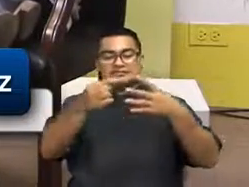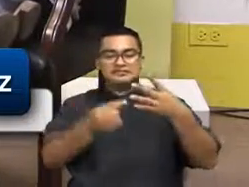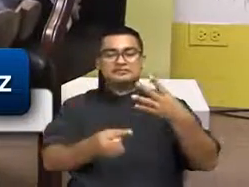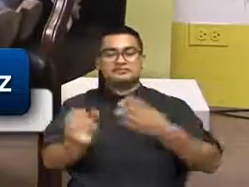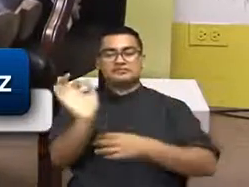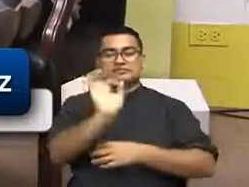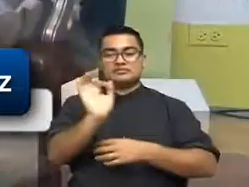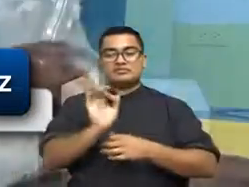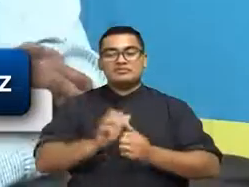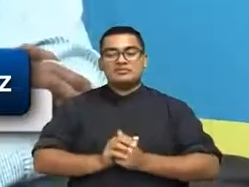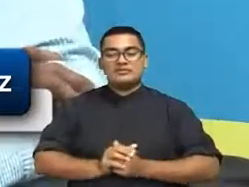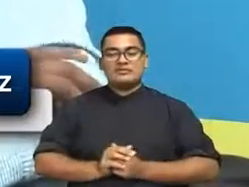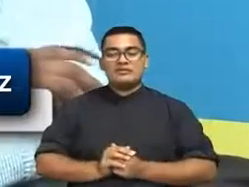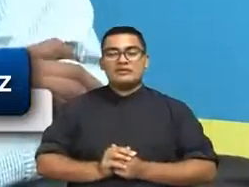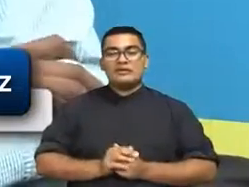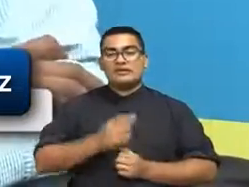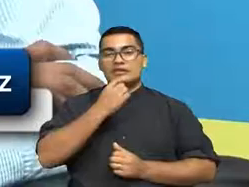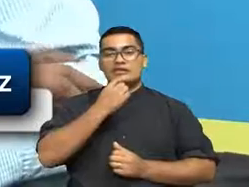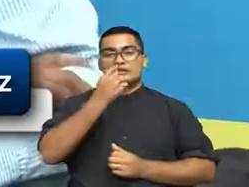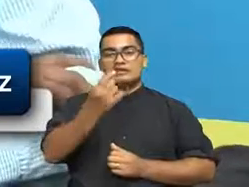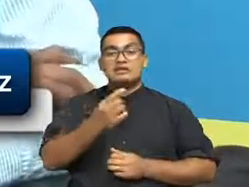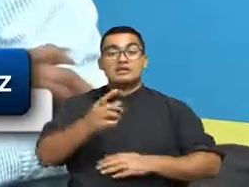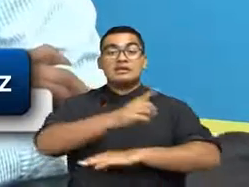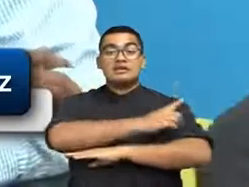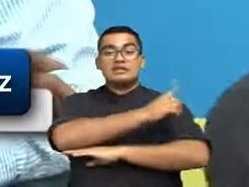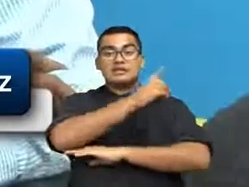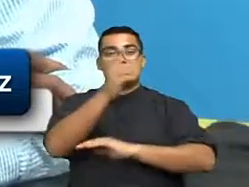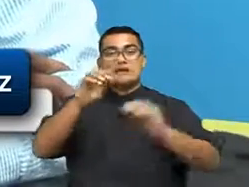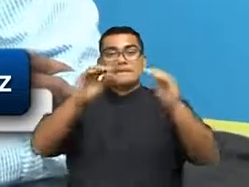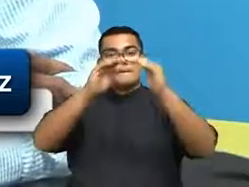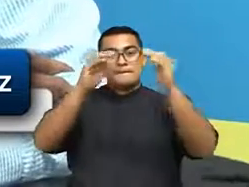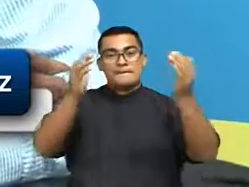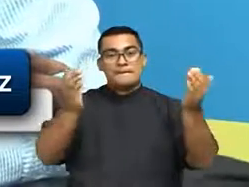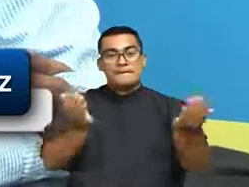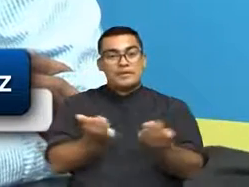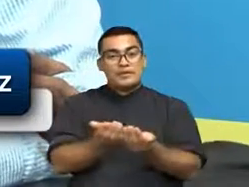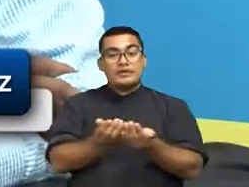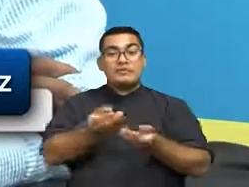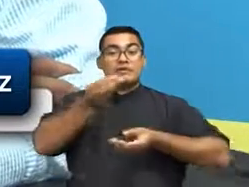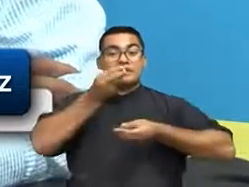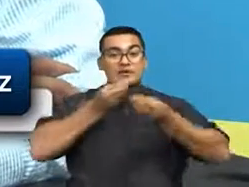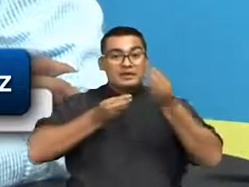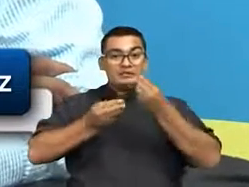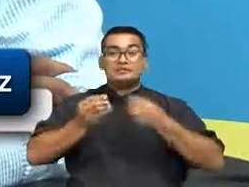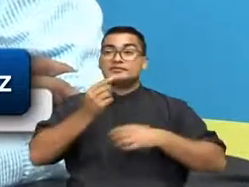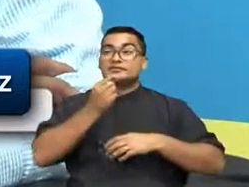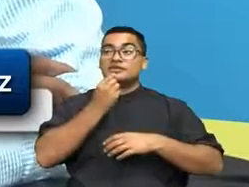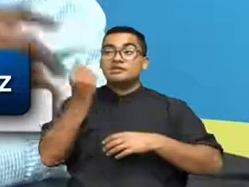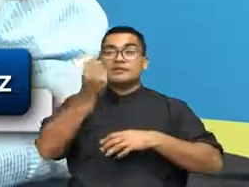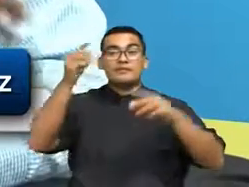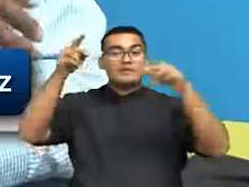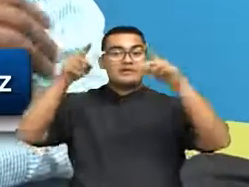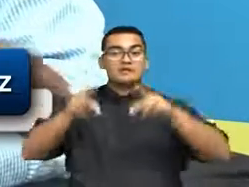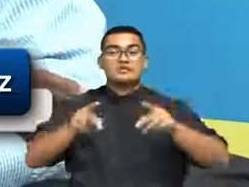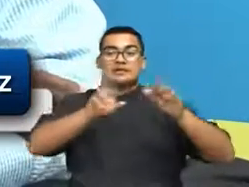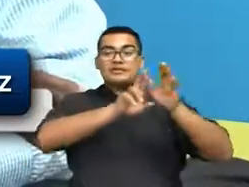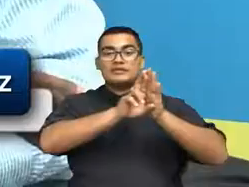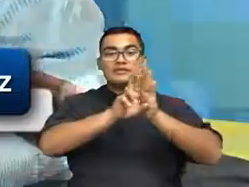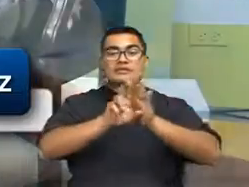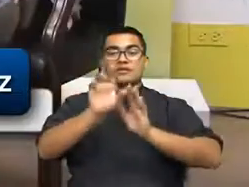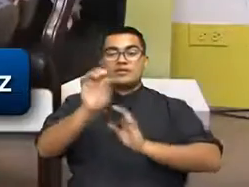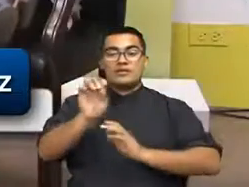Casualmente decía en el Día Mundial de la Alimentación el representante de la Organización Panamericana de la Salud aquí en